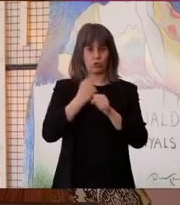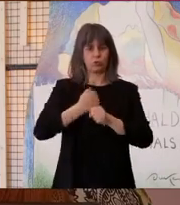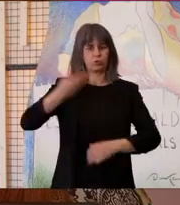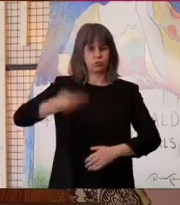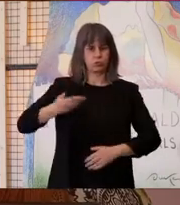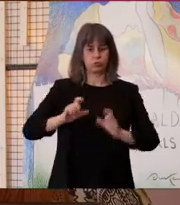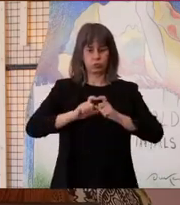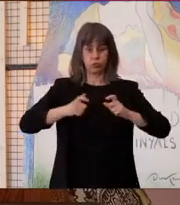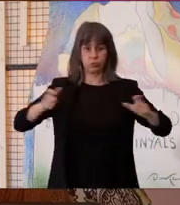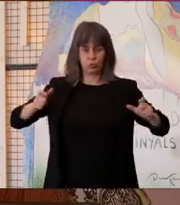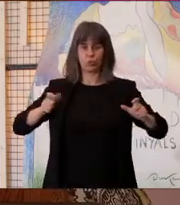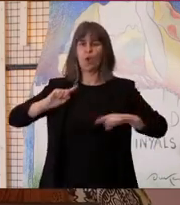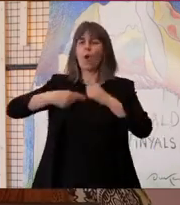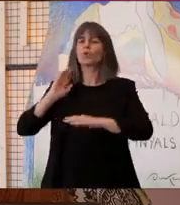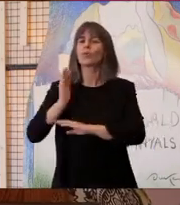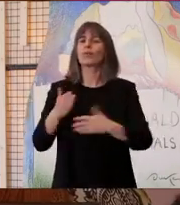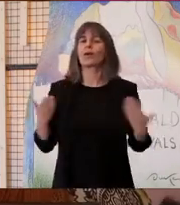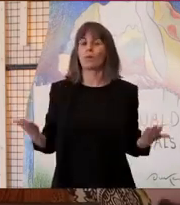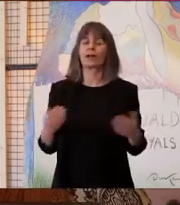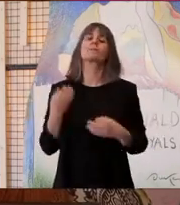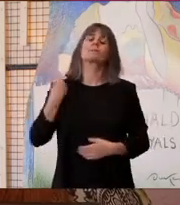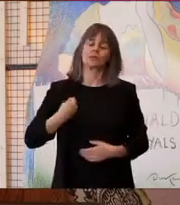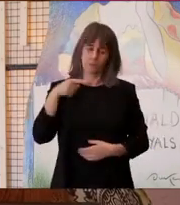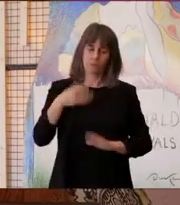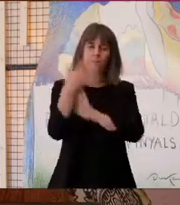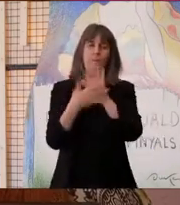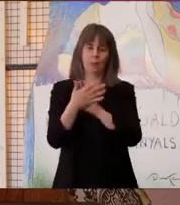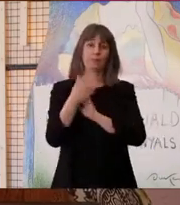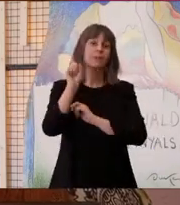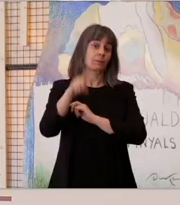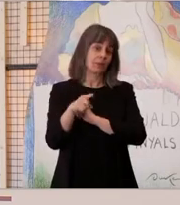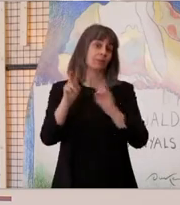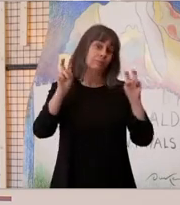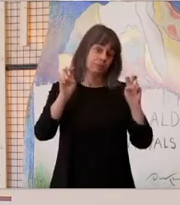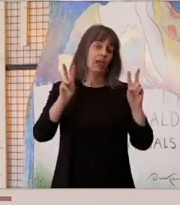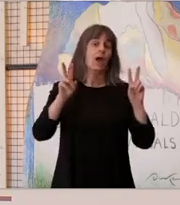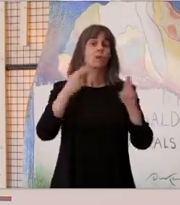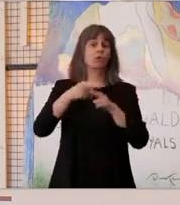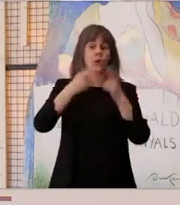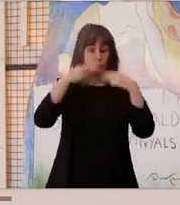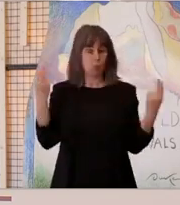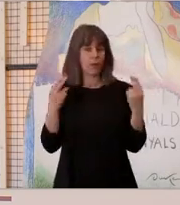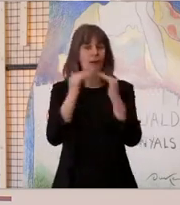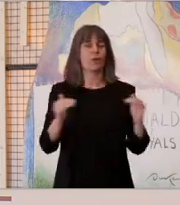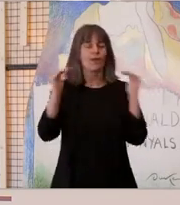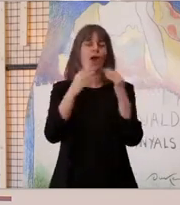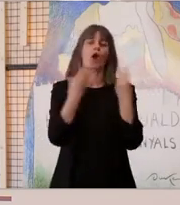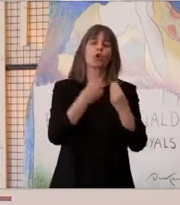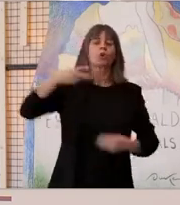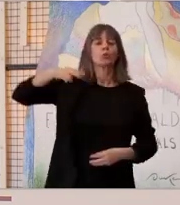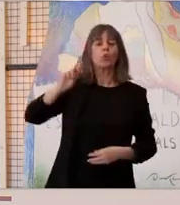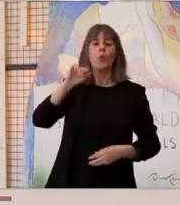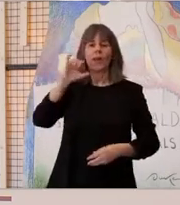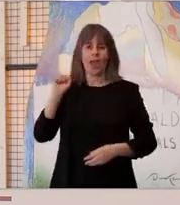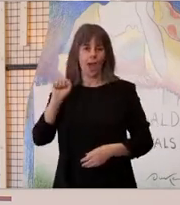responsabilidad Bueno vamos a hablar de todo esto vamos a hablar de políticas públicas por supuesto vamos a hablar de igualdad con Nuria Varela que es la directora